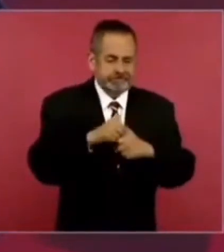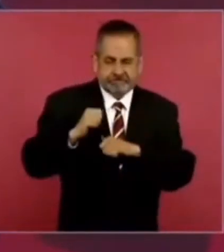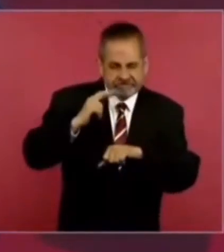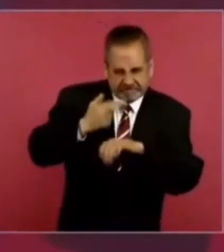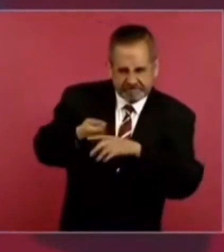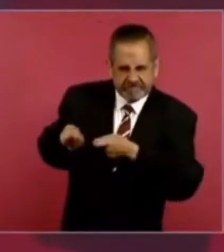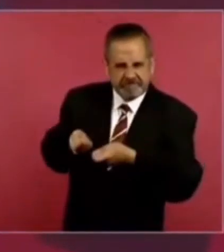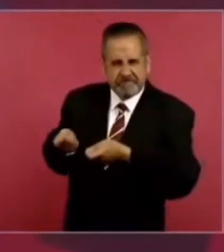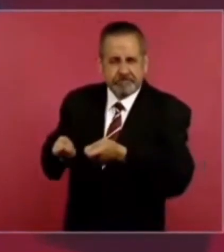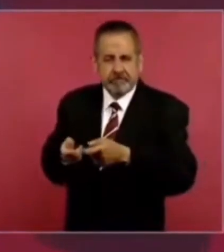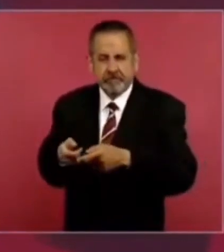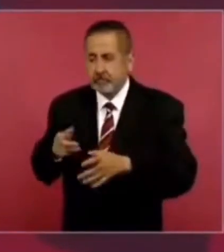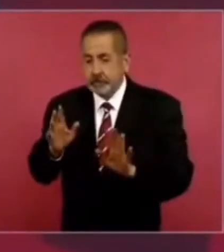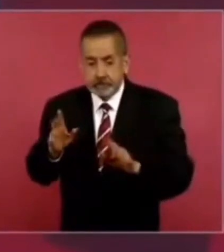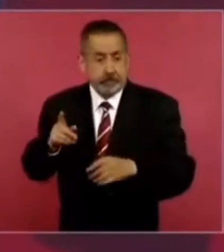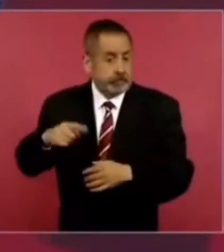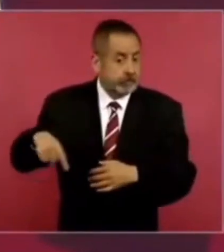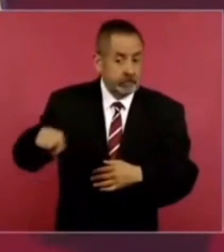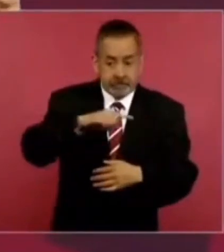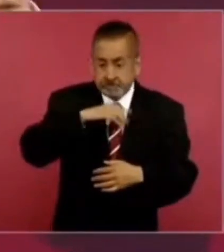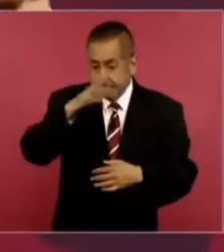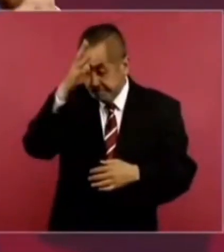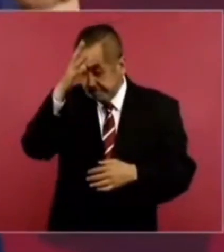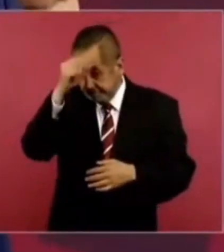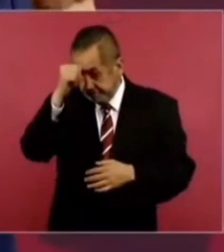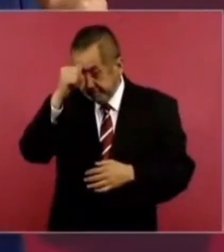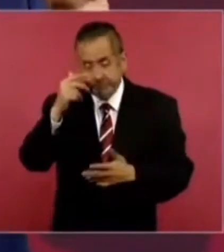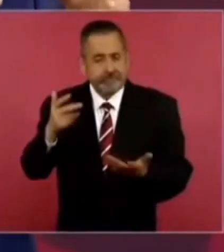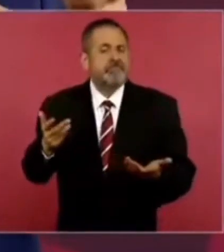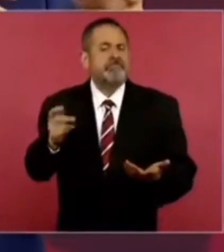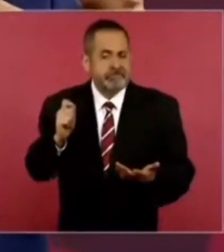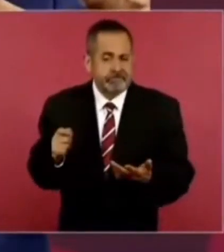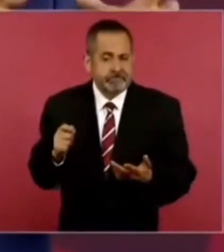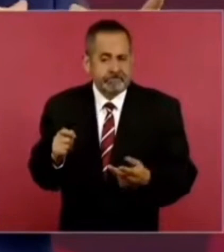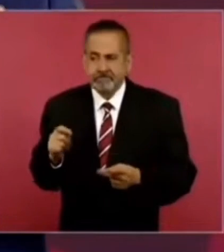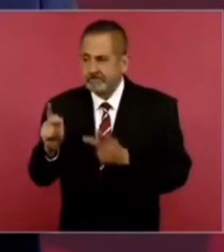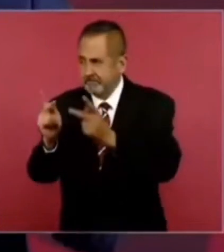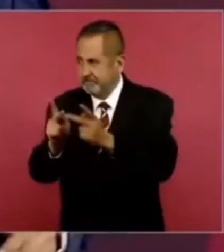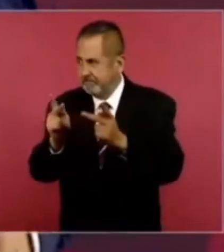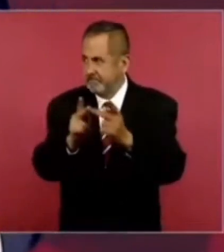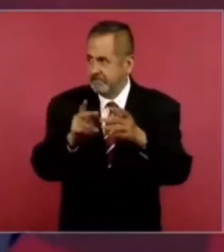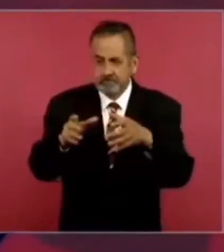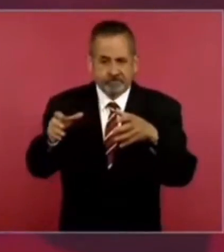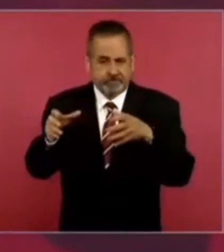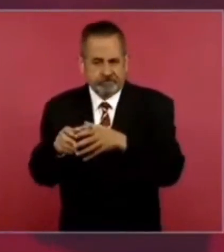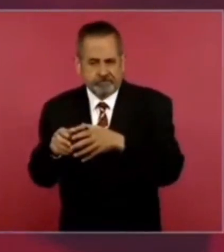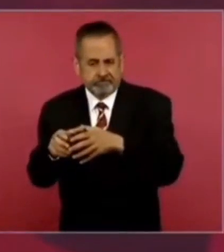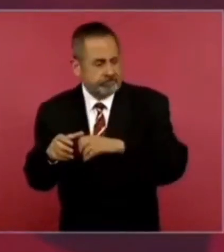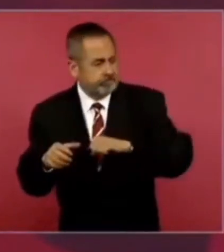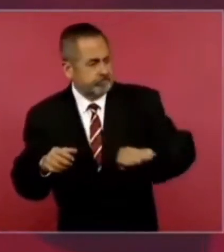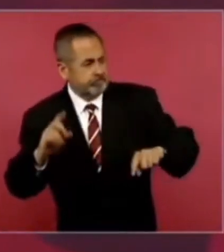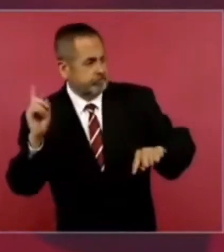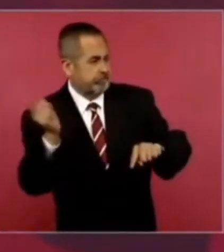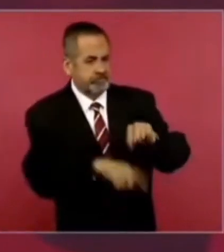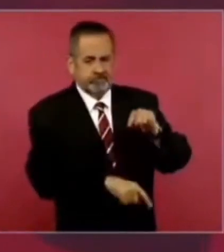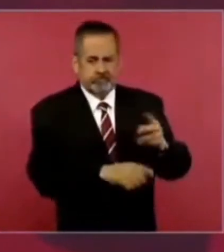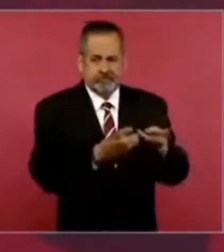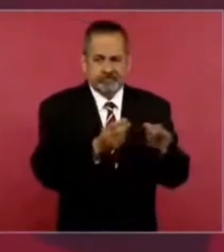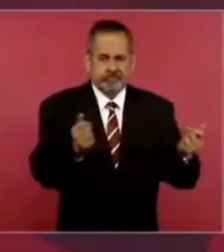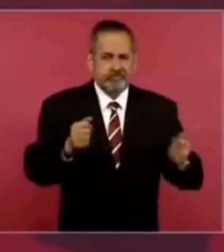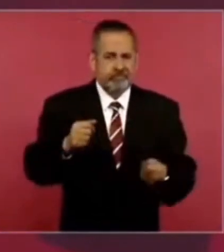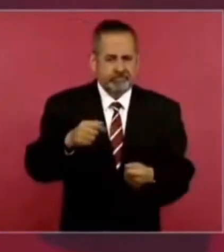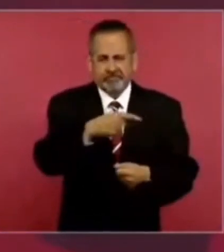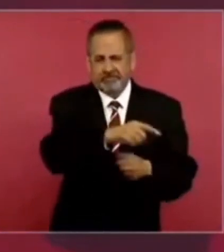coinciden en que nos tenemos que poner de acuerdo también para enfrentar estas